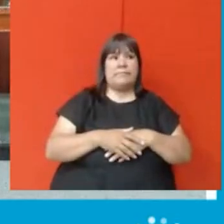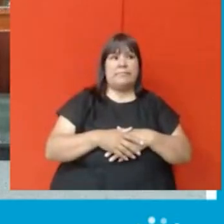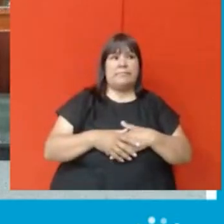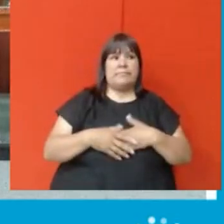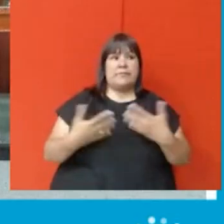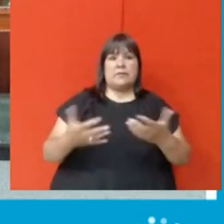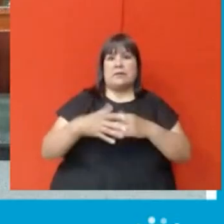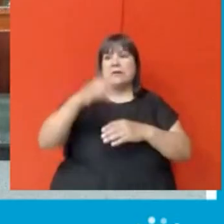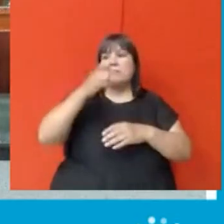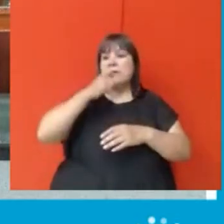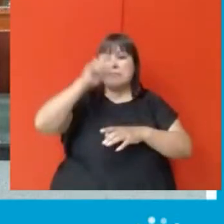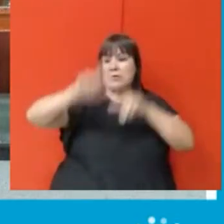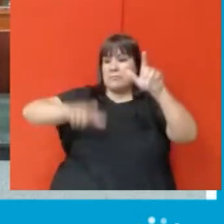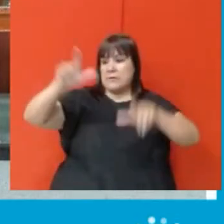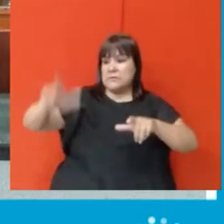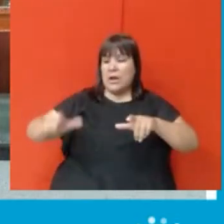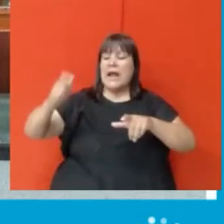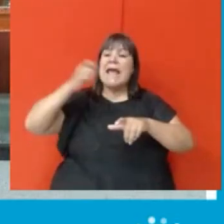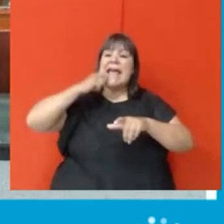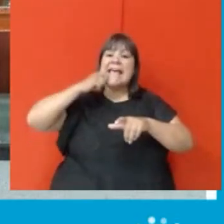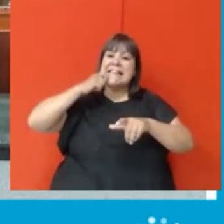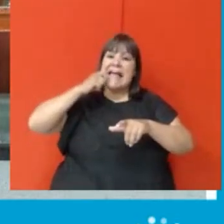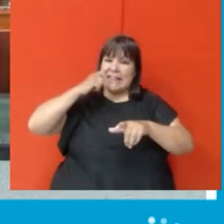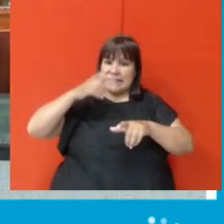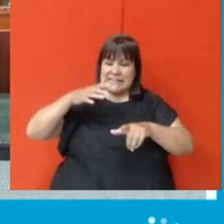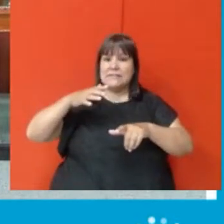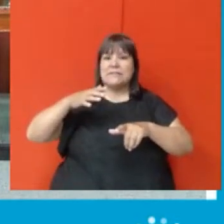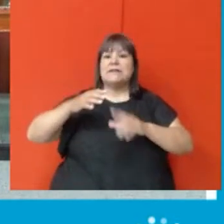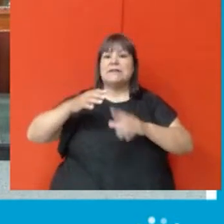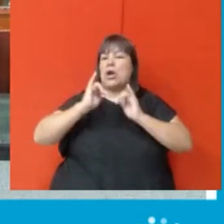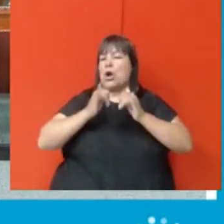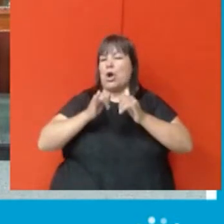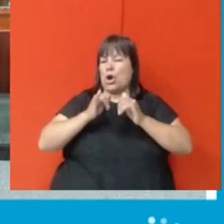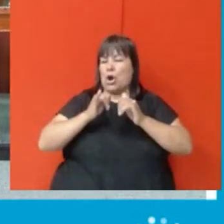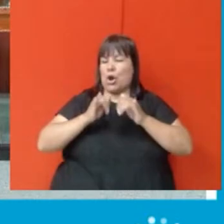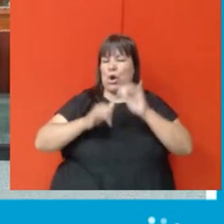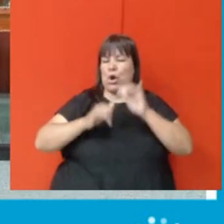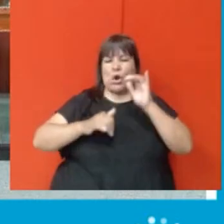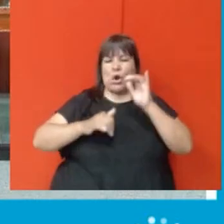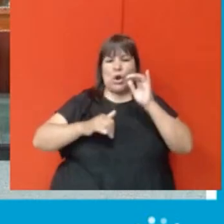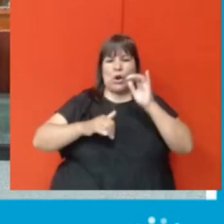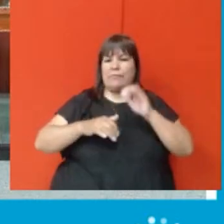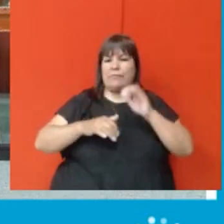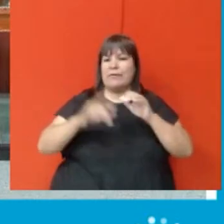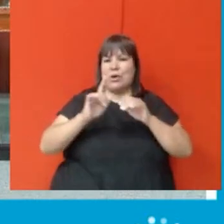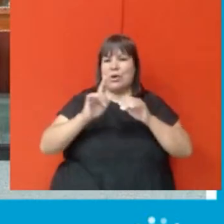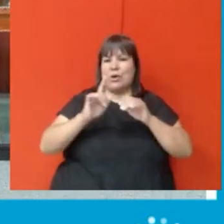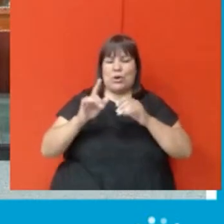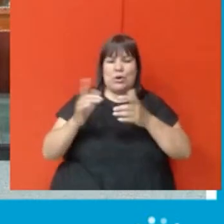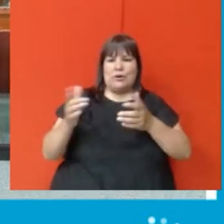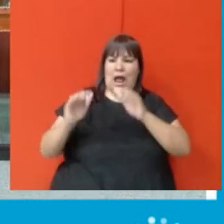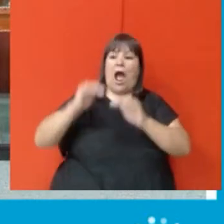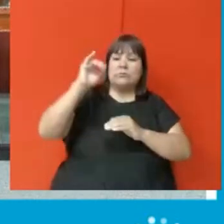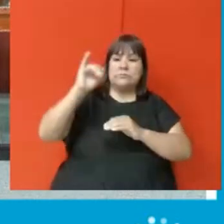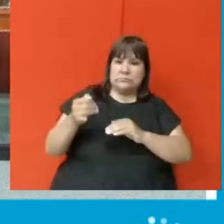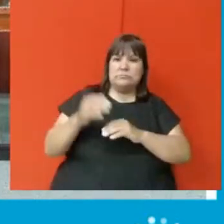ya tiene una edad mediana lo es menos a nivel edad, que el personal que es menos educado